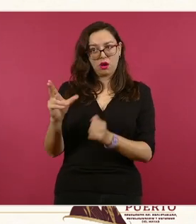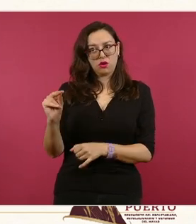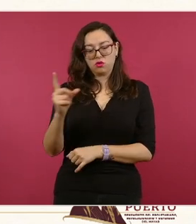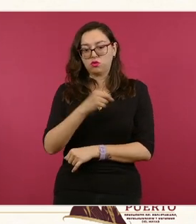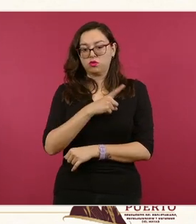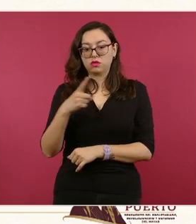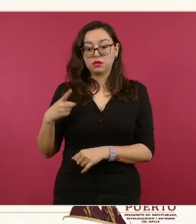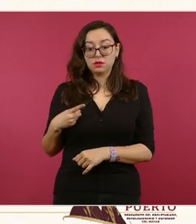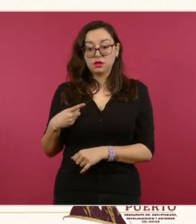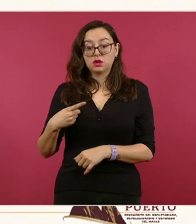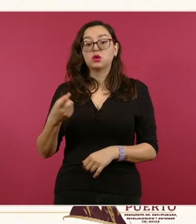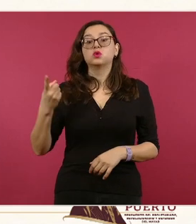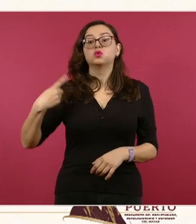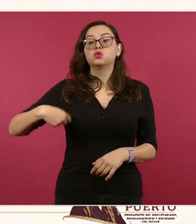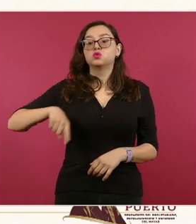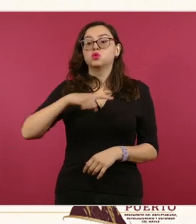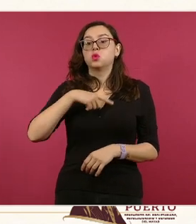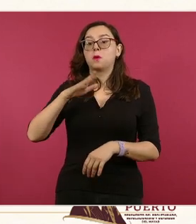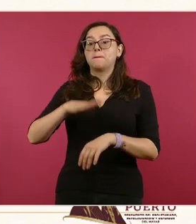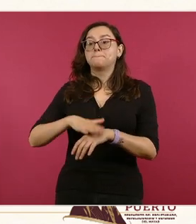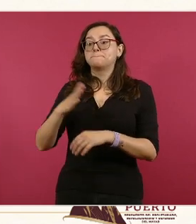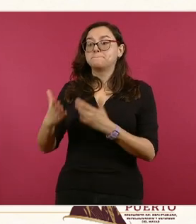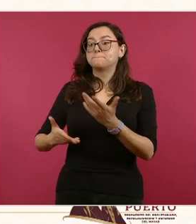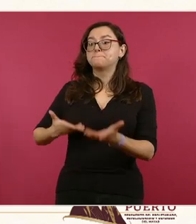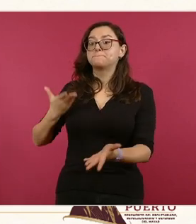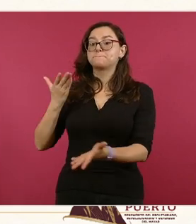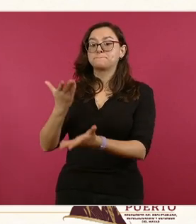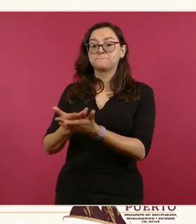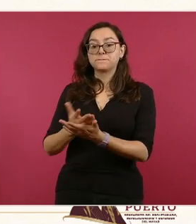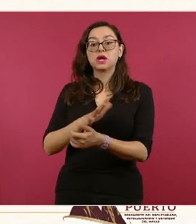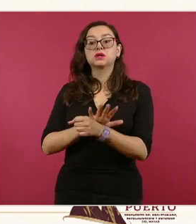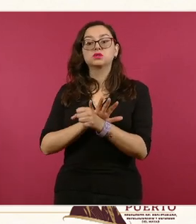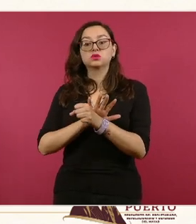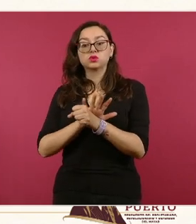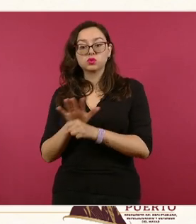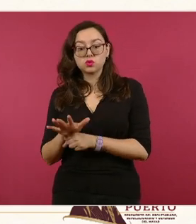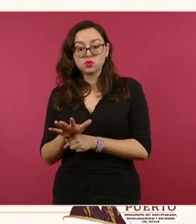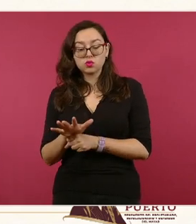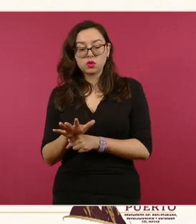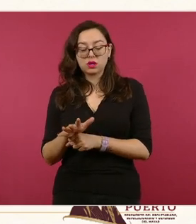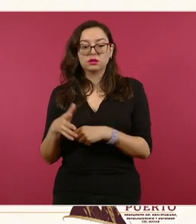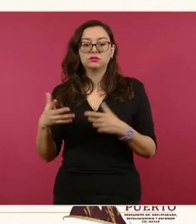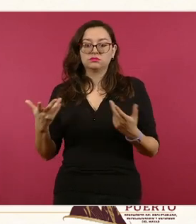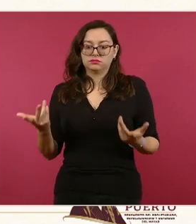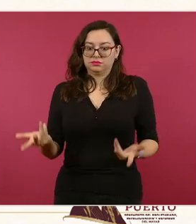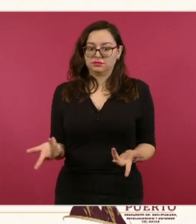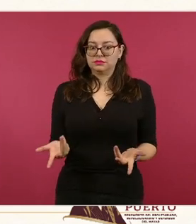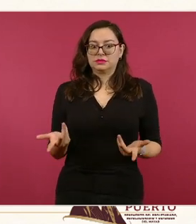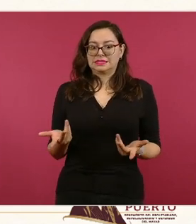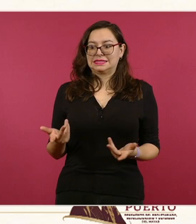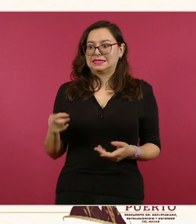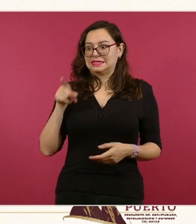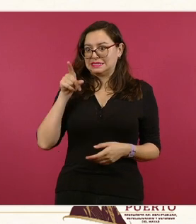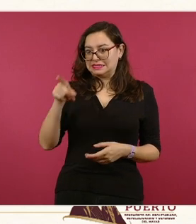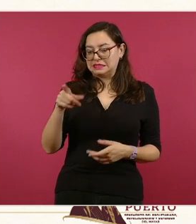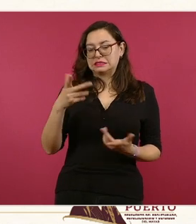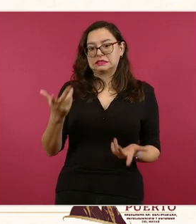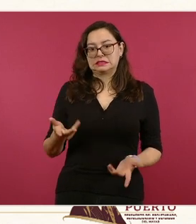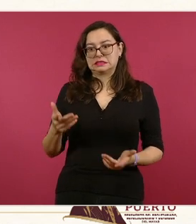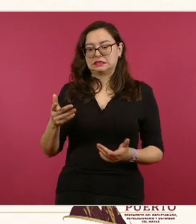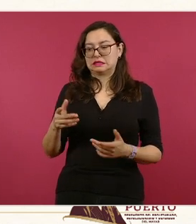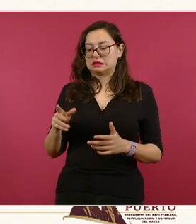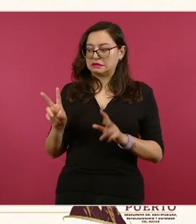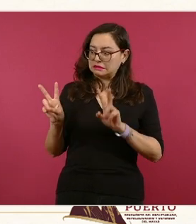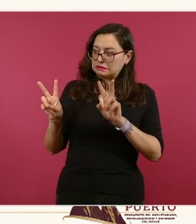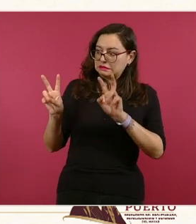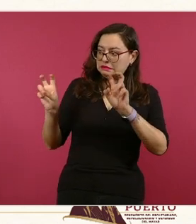estamos pidiendo es que el sistema multilateral debe de estar a la altura, debe estar a la altura de la gravedad